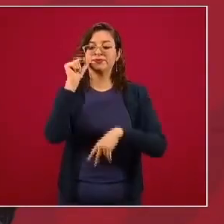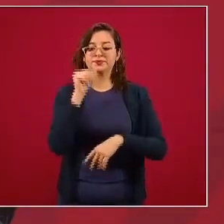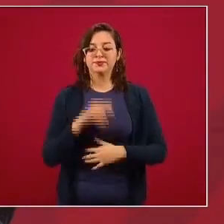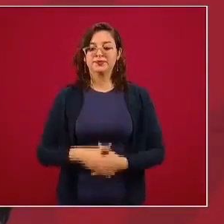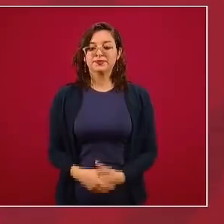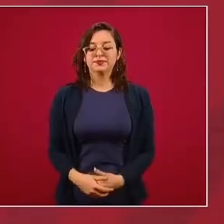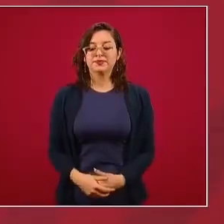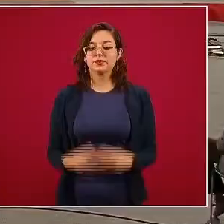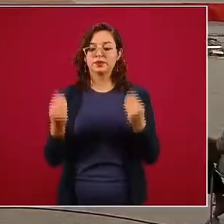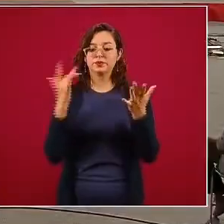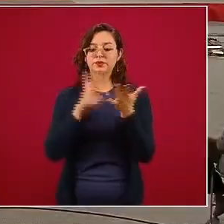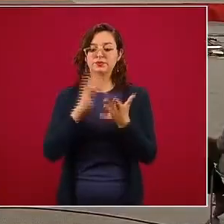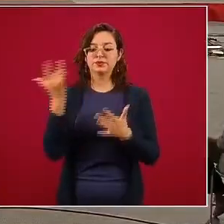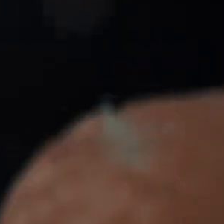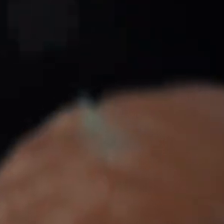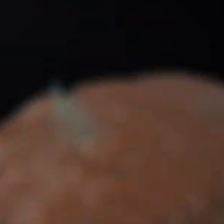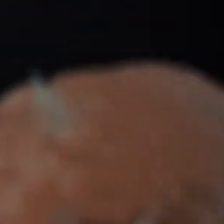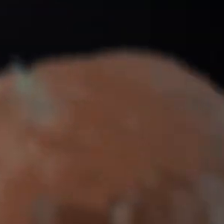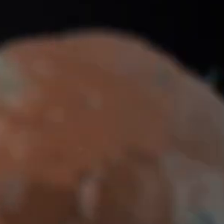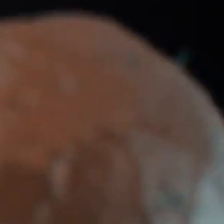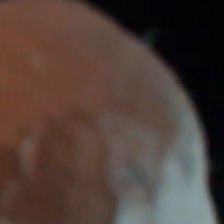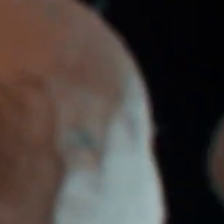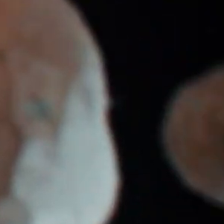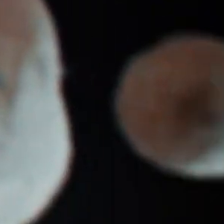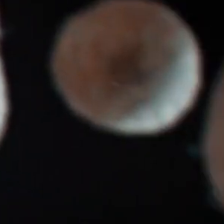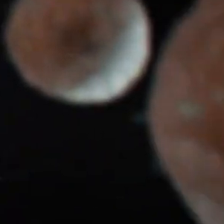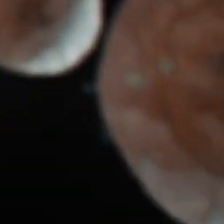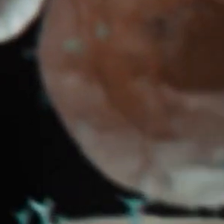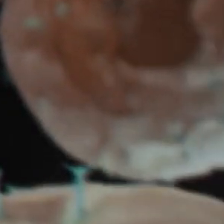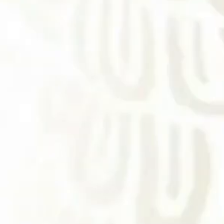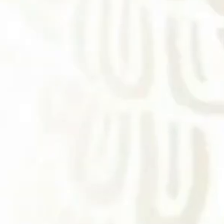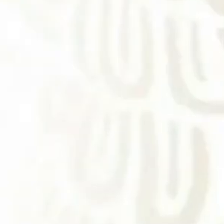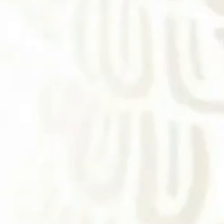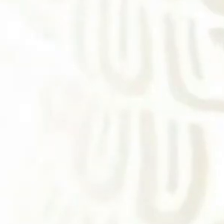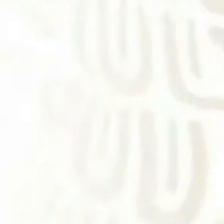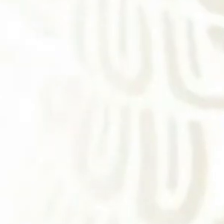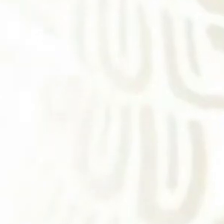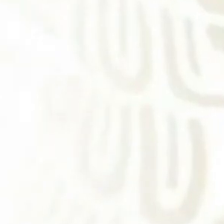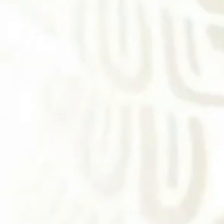mañana. Muchas gracias. Quédate en casa.